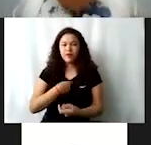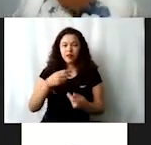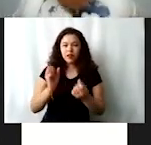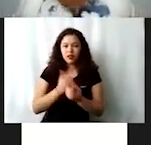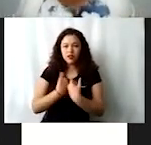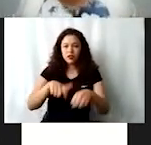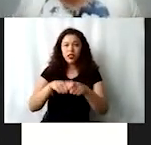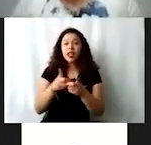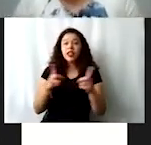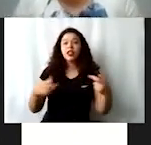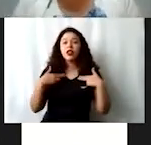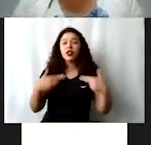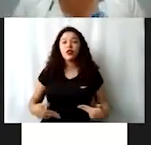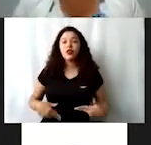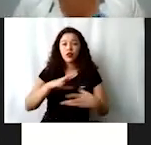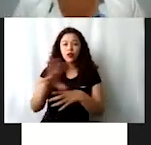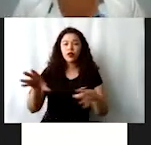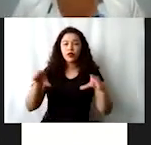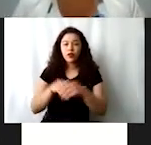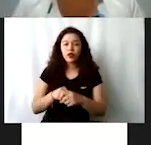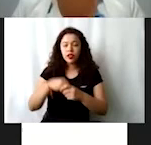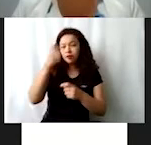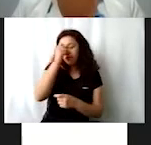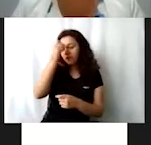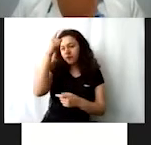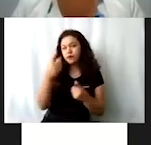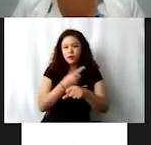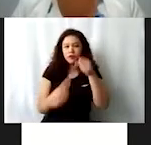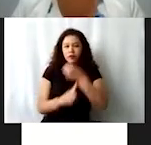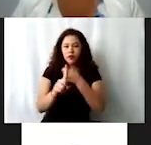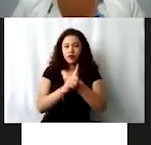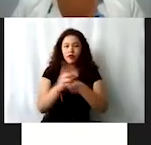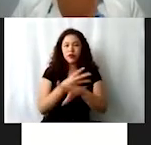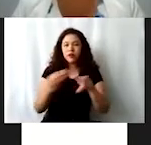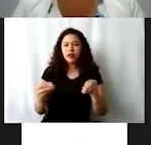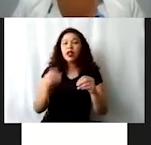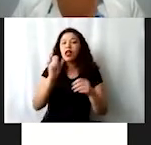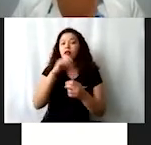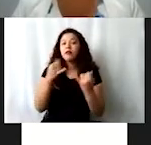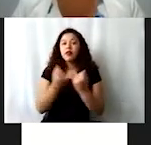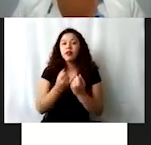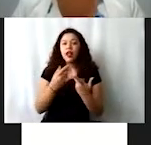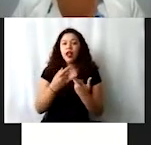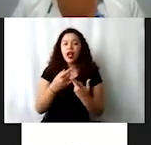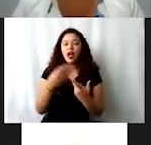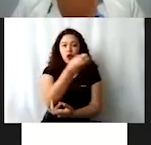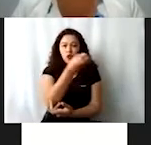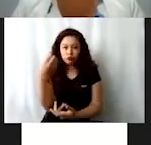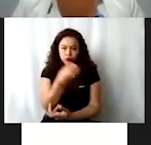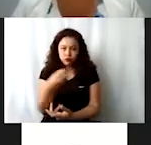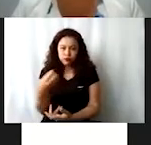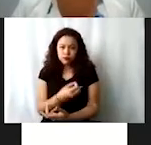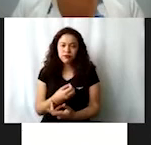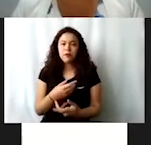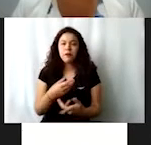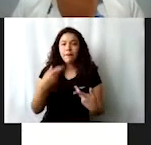humano integral, solución de problemas y creatividad y fundamentos del comportamiento organizacional. Bueno,